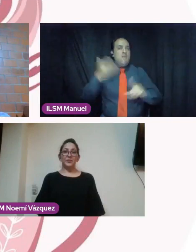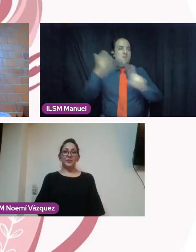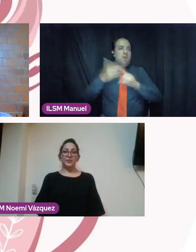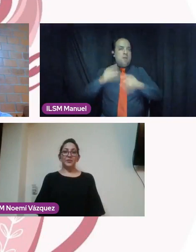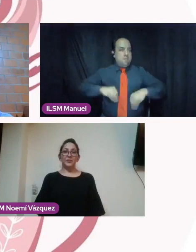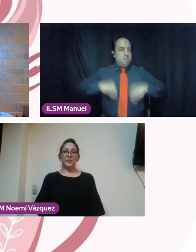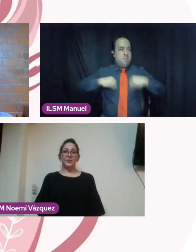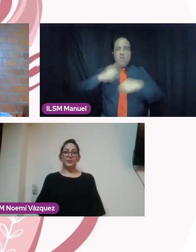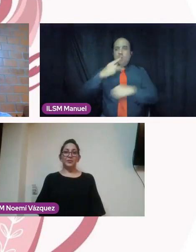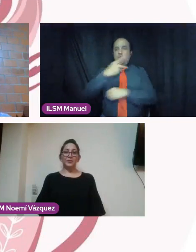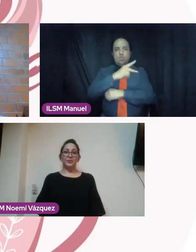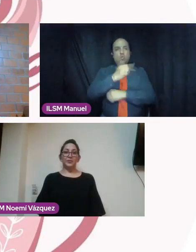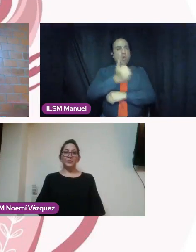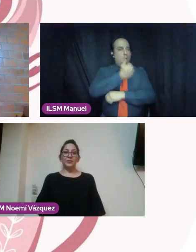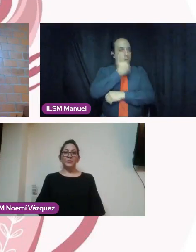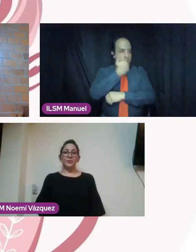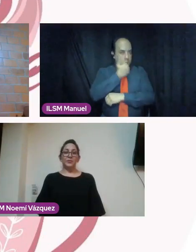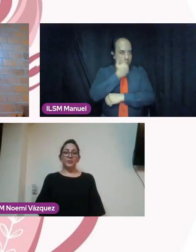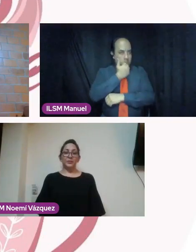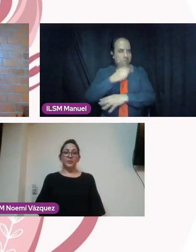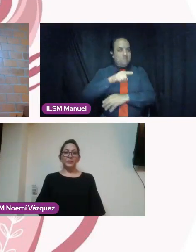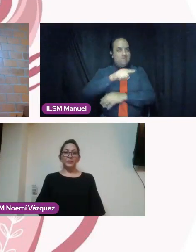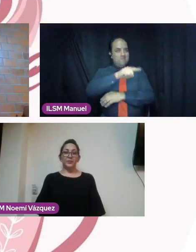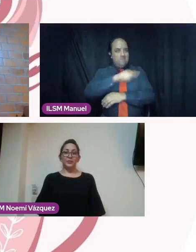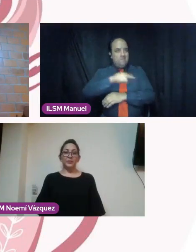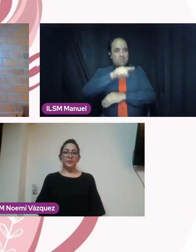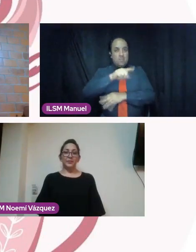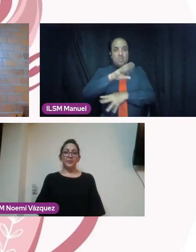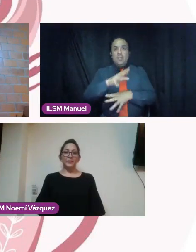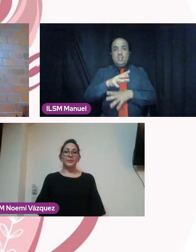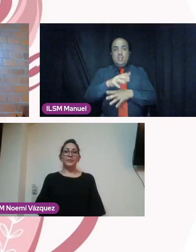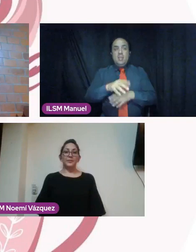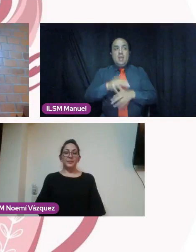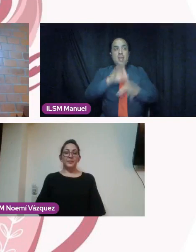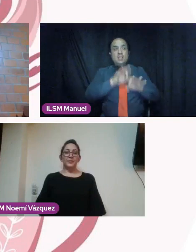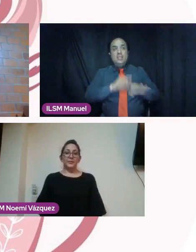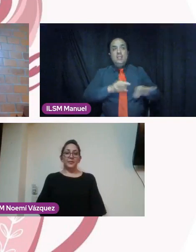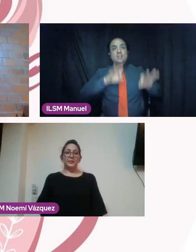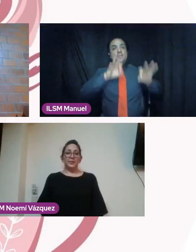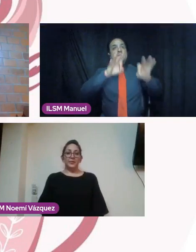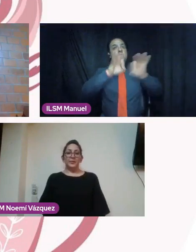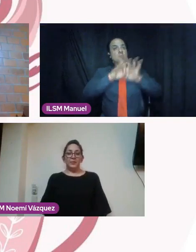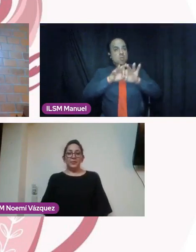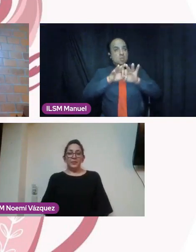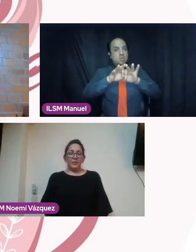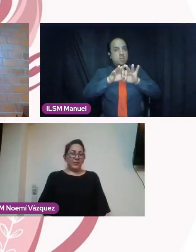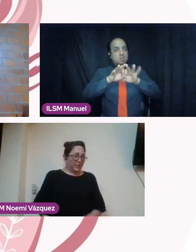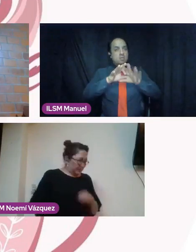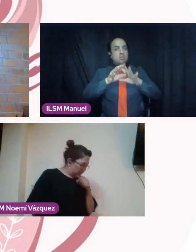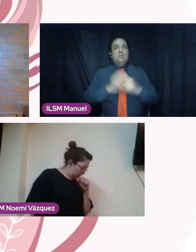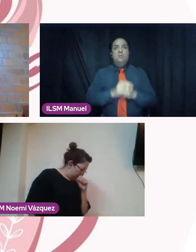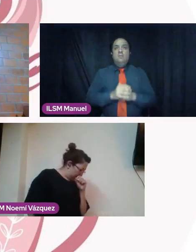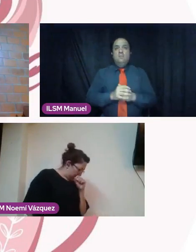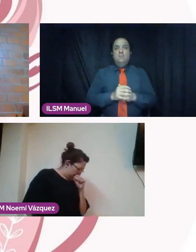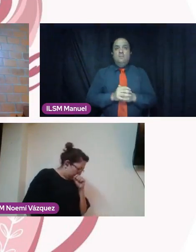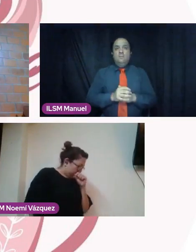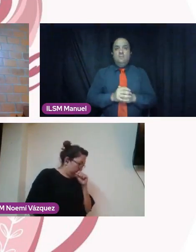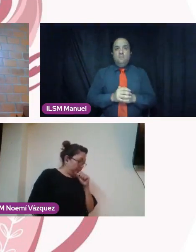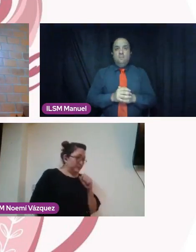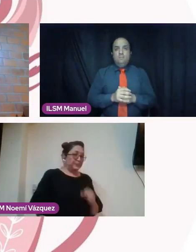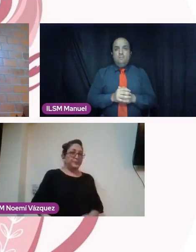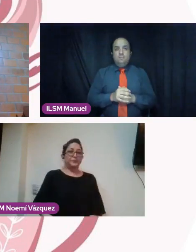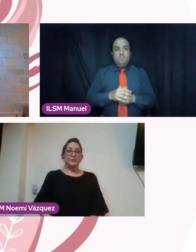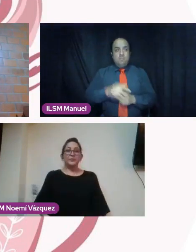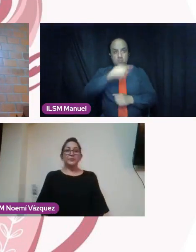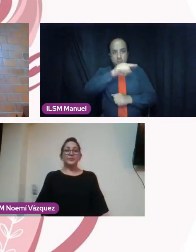los estudiantes, que es yo creo que una de las cosas o de lo fundamental de esto, que el estudiante,